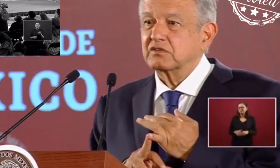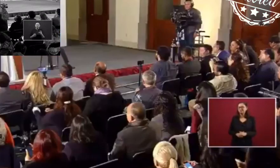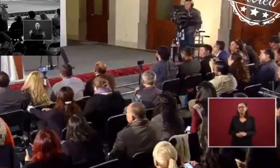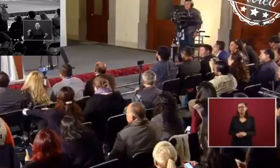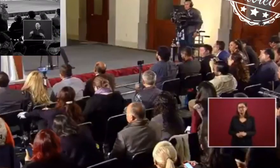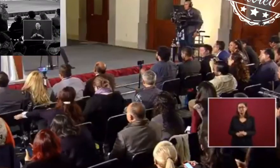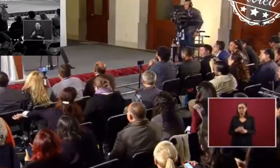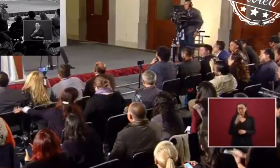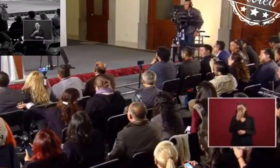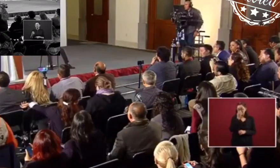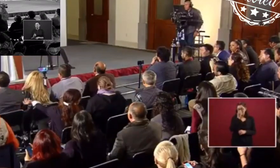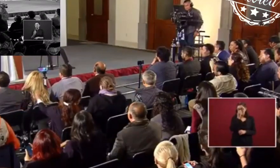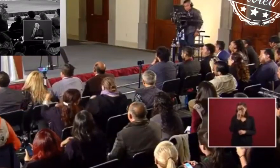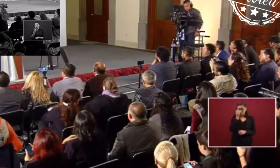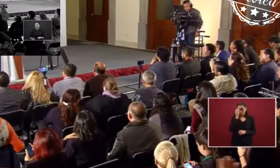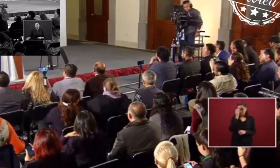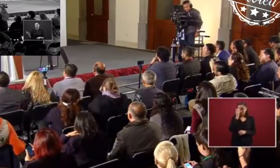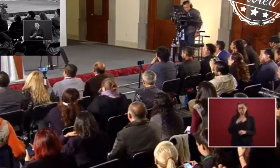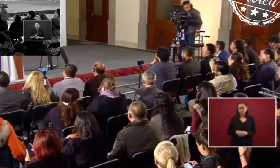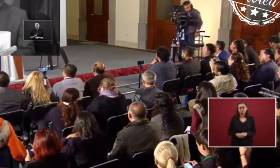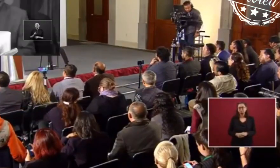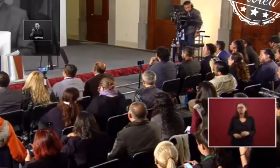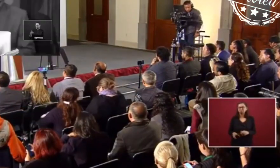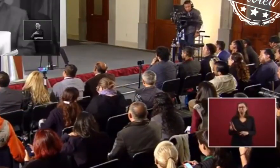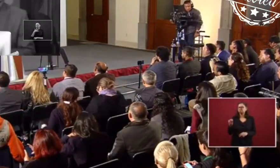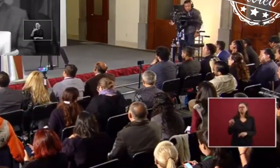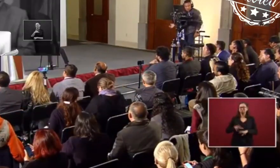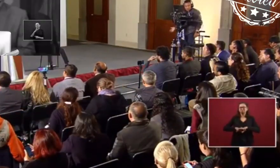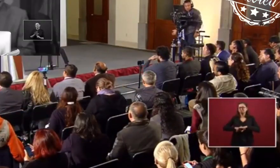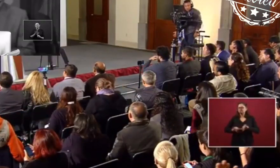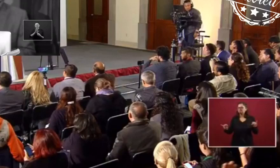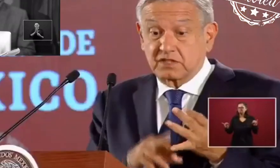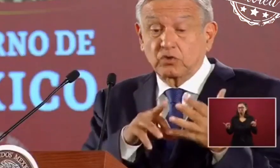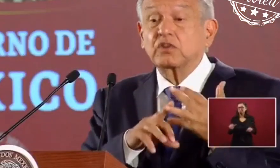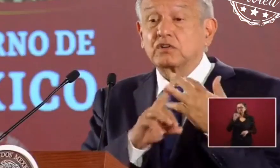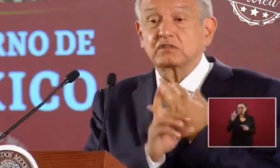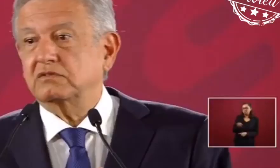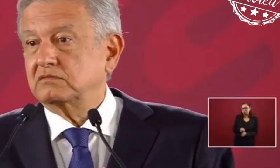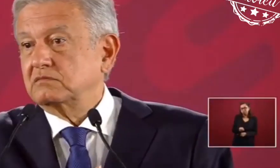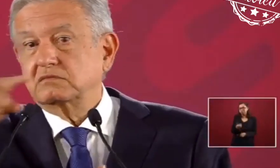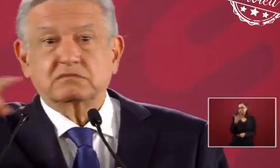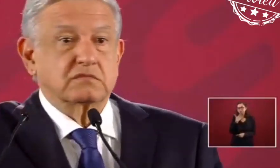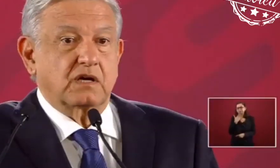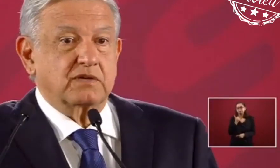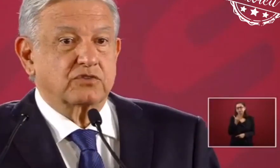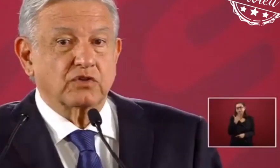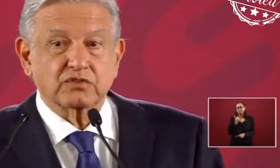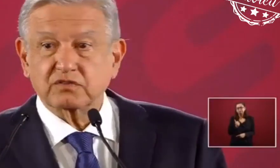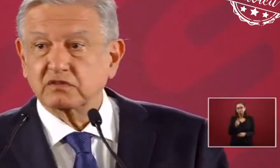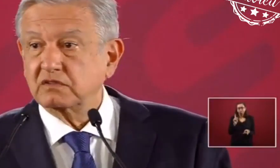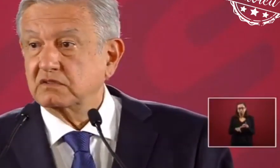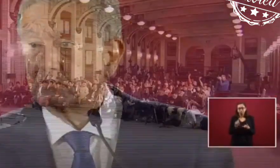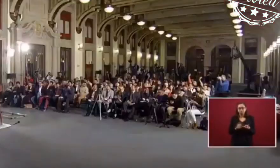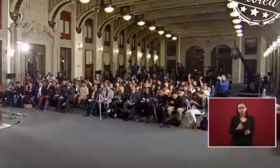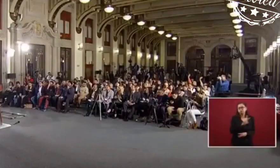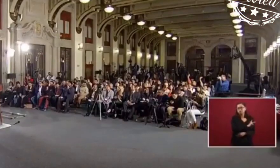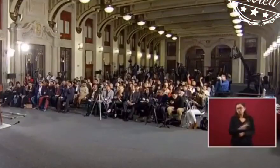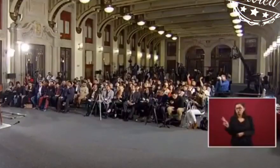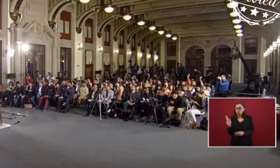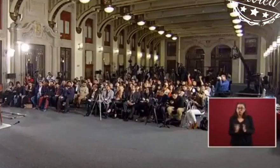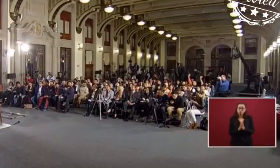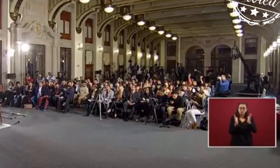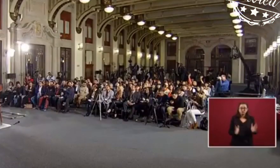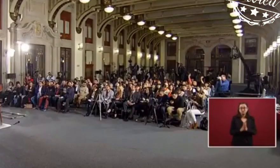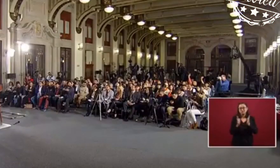mandato, ¿considera usted que ha demostrado que no es un peligro para México? Segundo, hablan todos. ¿Trato